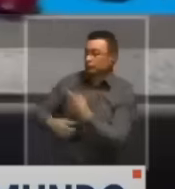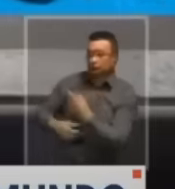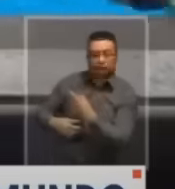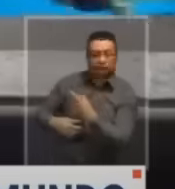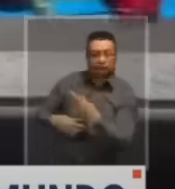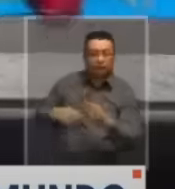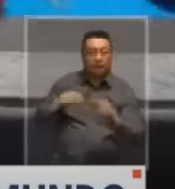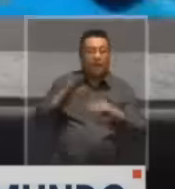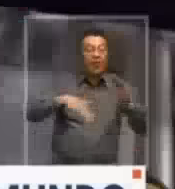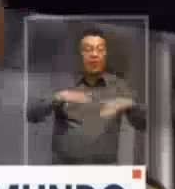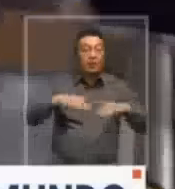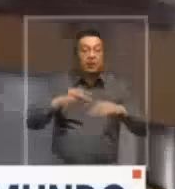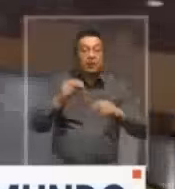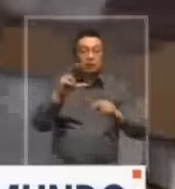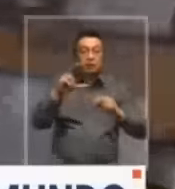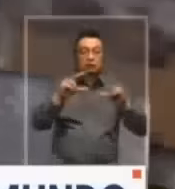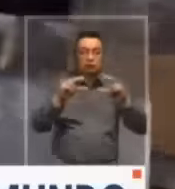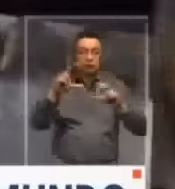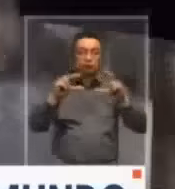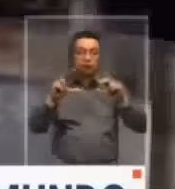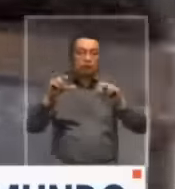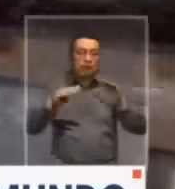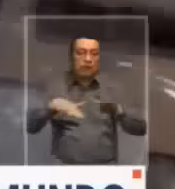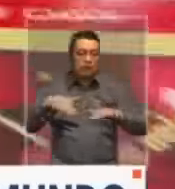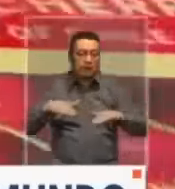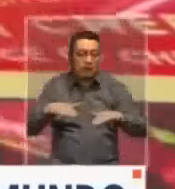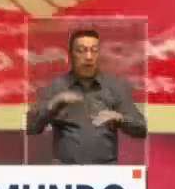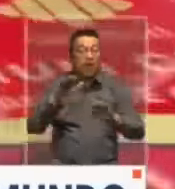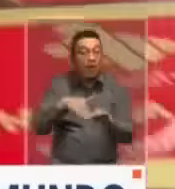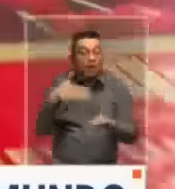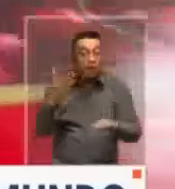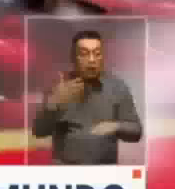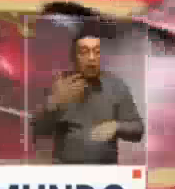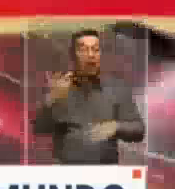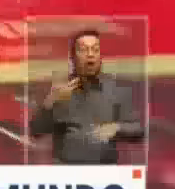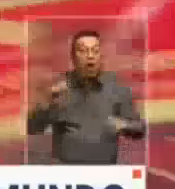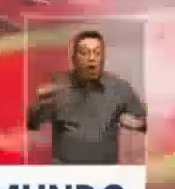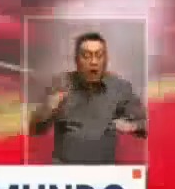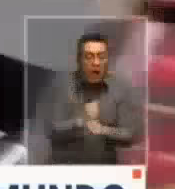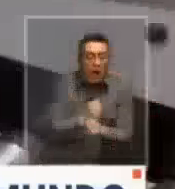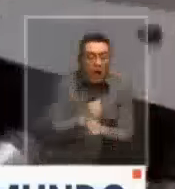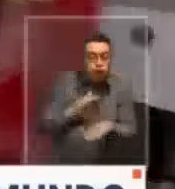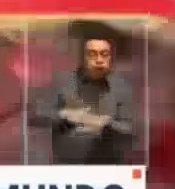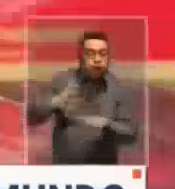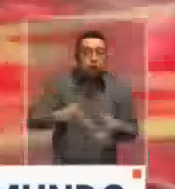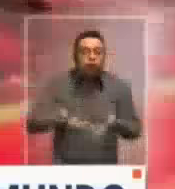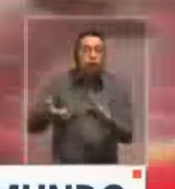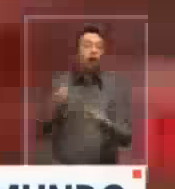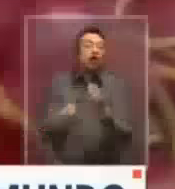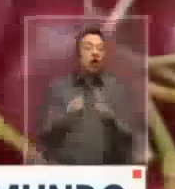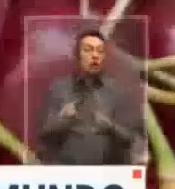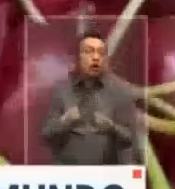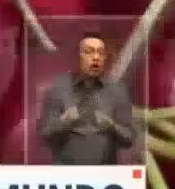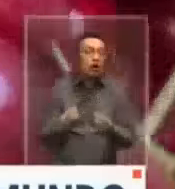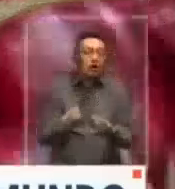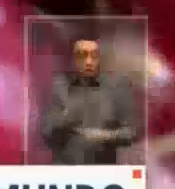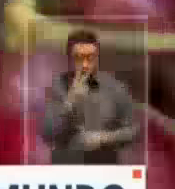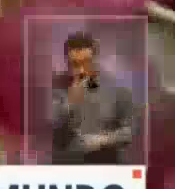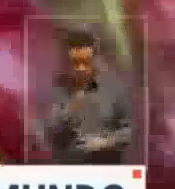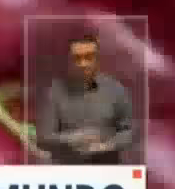proceso. Ahora el factor que sigue es la temperatura a la que debe someterse para viajar. Sí, así todo igualito la